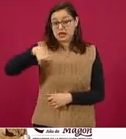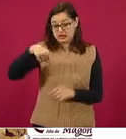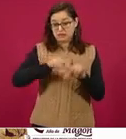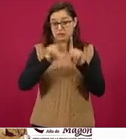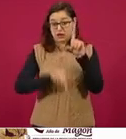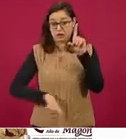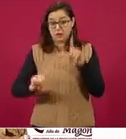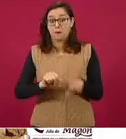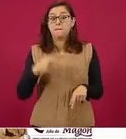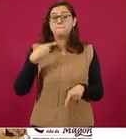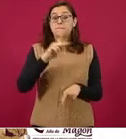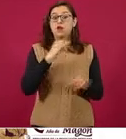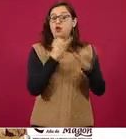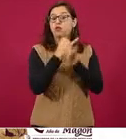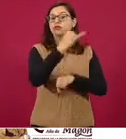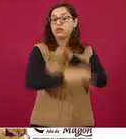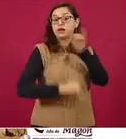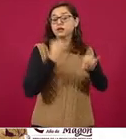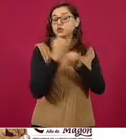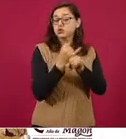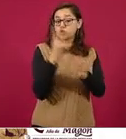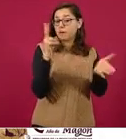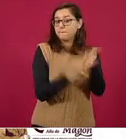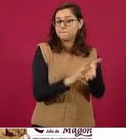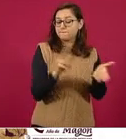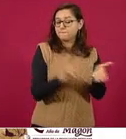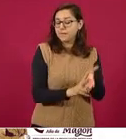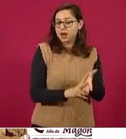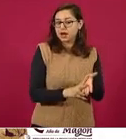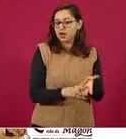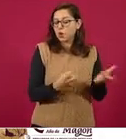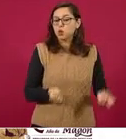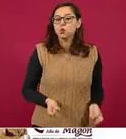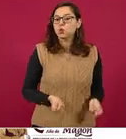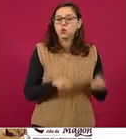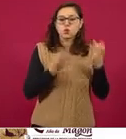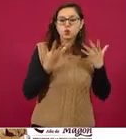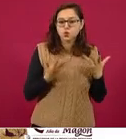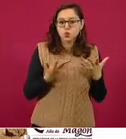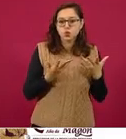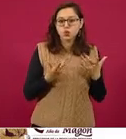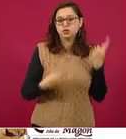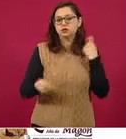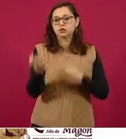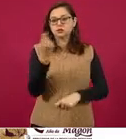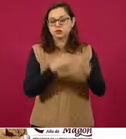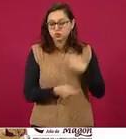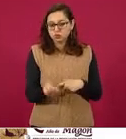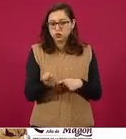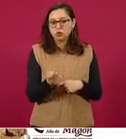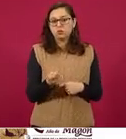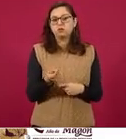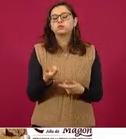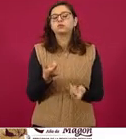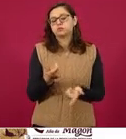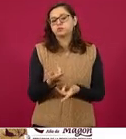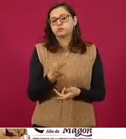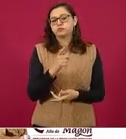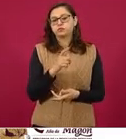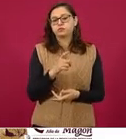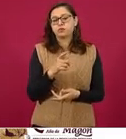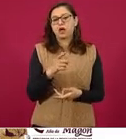si lo convertimos a pesos, el 9 de febrero, con el tipo cambiario del dólar en ese día